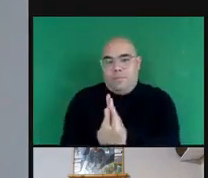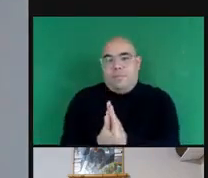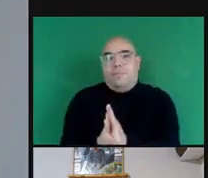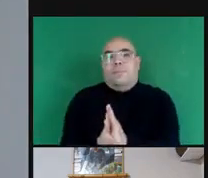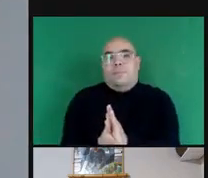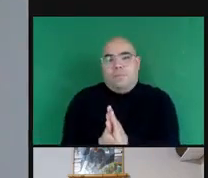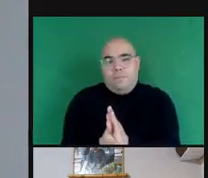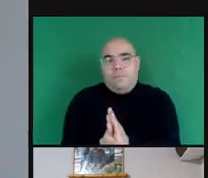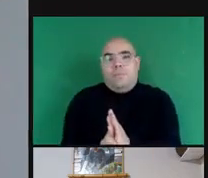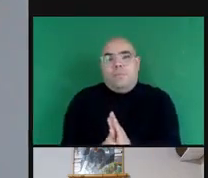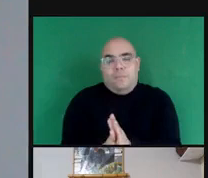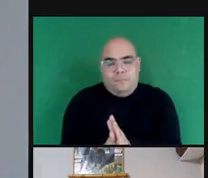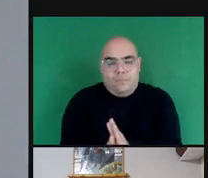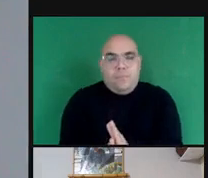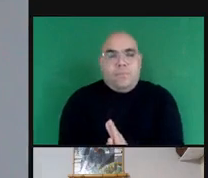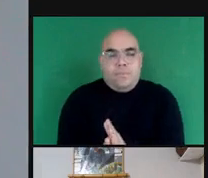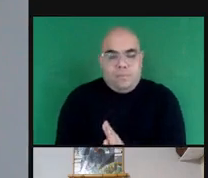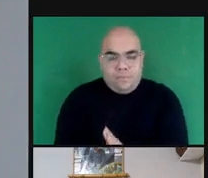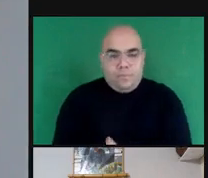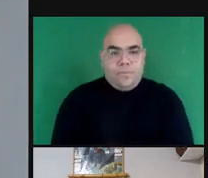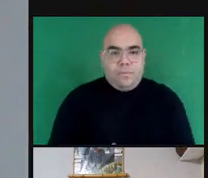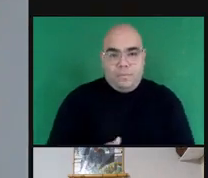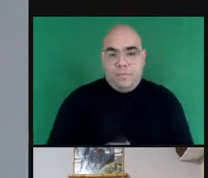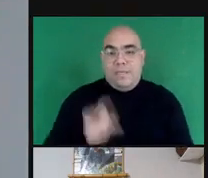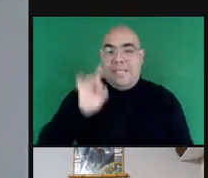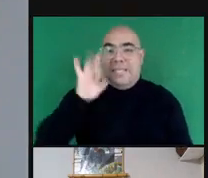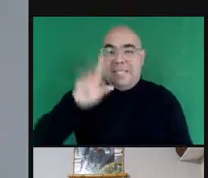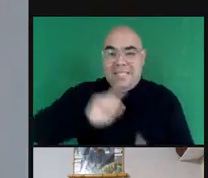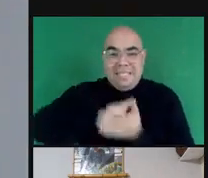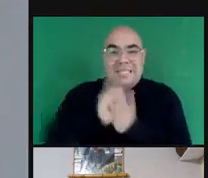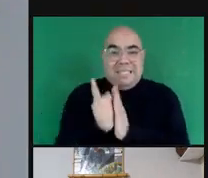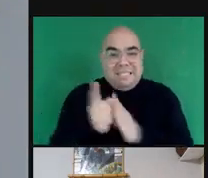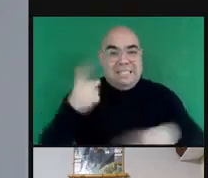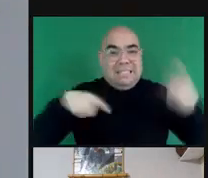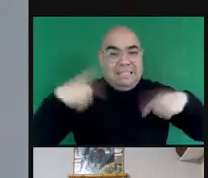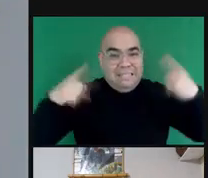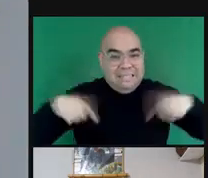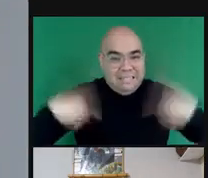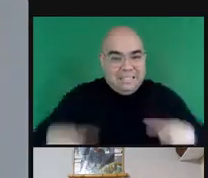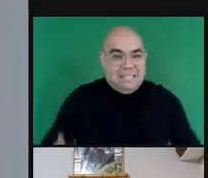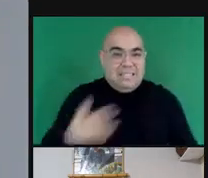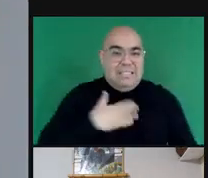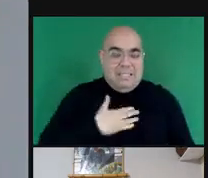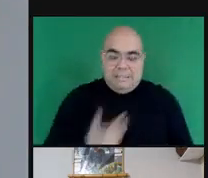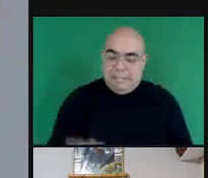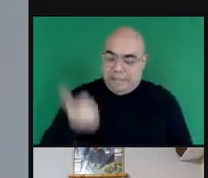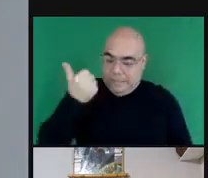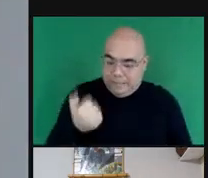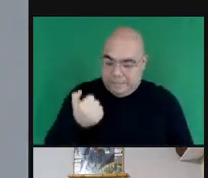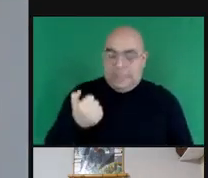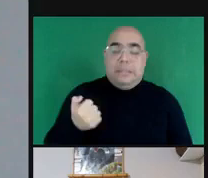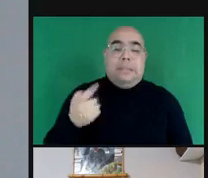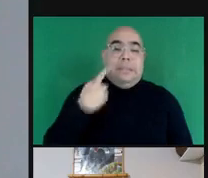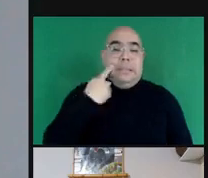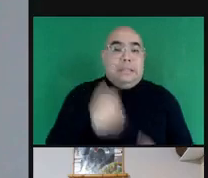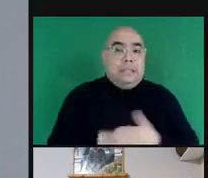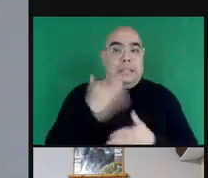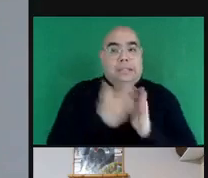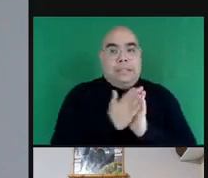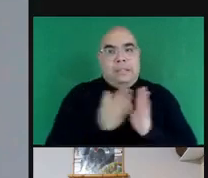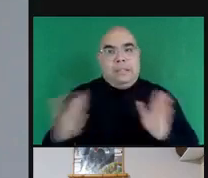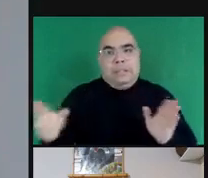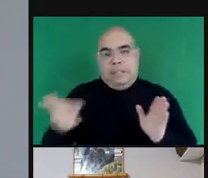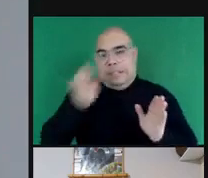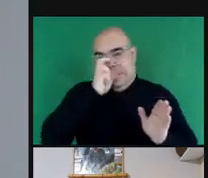en 15 minutos es un reto gigantesco. Voy a habilitar mi cronómetro para ceñirme el tiempo, pero no